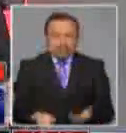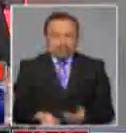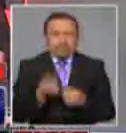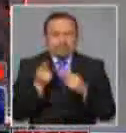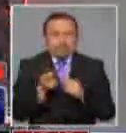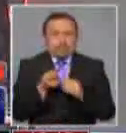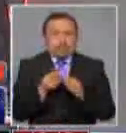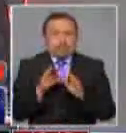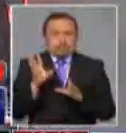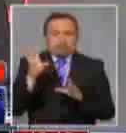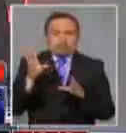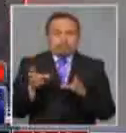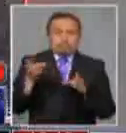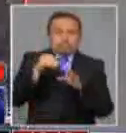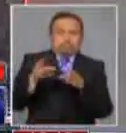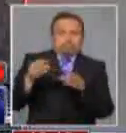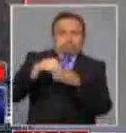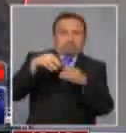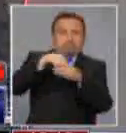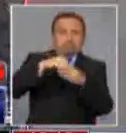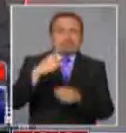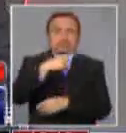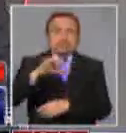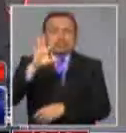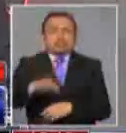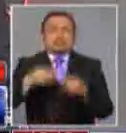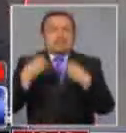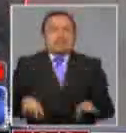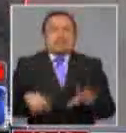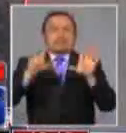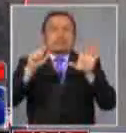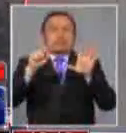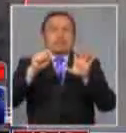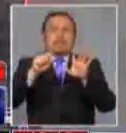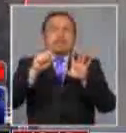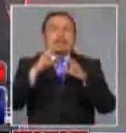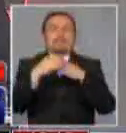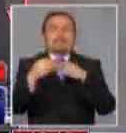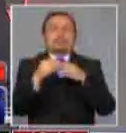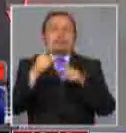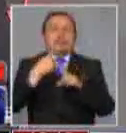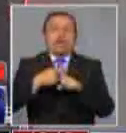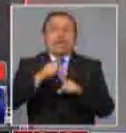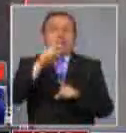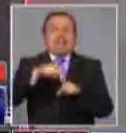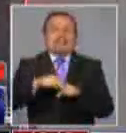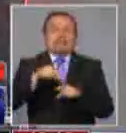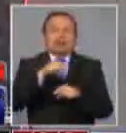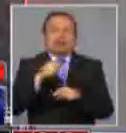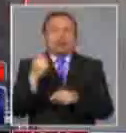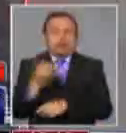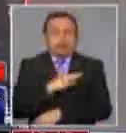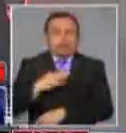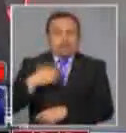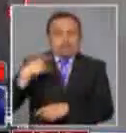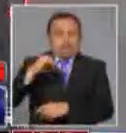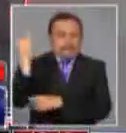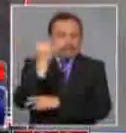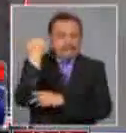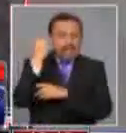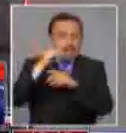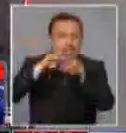acumulativo son 150 ya perdimos 70 pes por litro el ministro dice que los combustibles han bajado en el mercado internacional